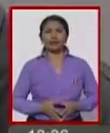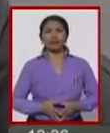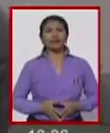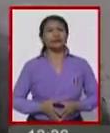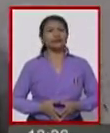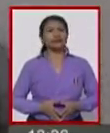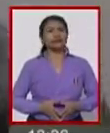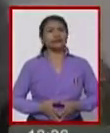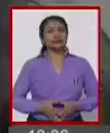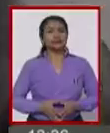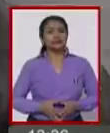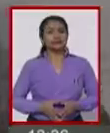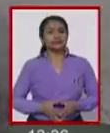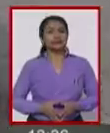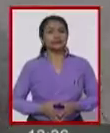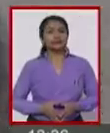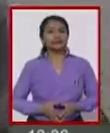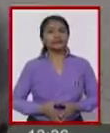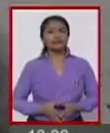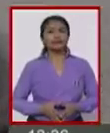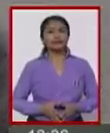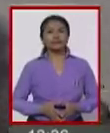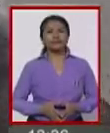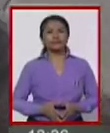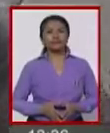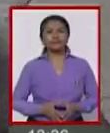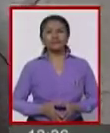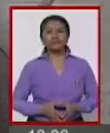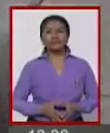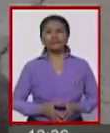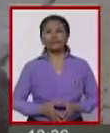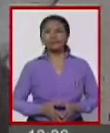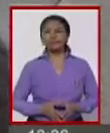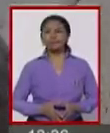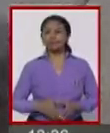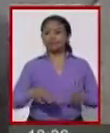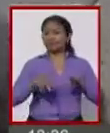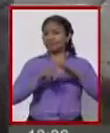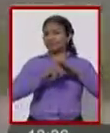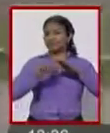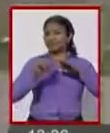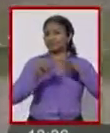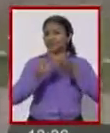No puede ser, no es que se empezó a incendiar todo, primero por acá parte de la cocina. ¿Por la parte de la cocina? Sí.